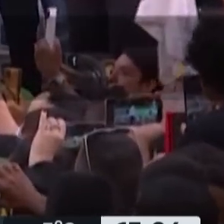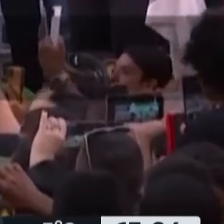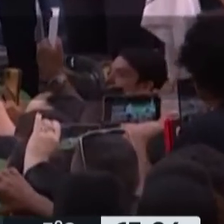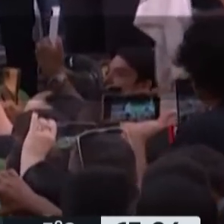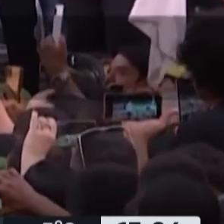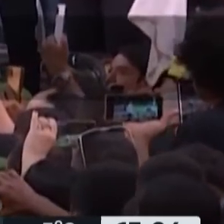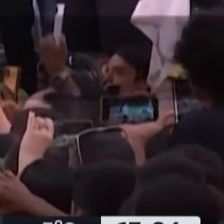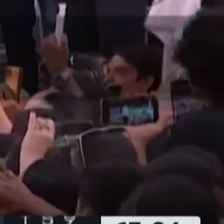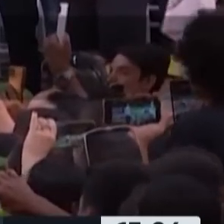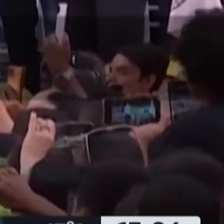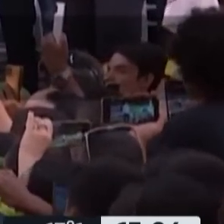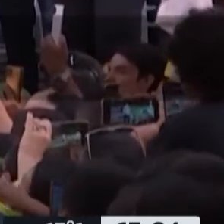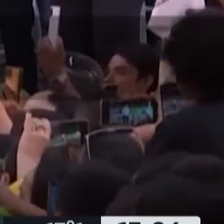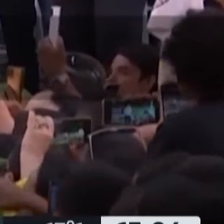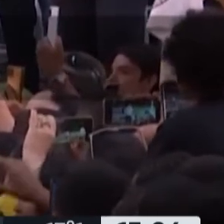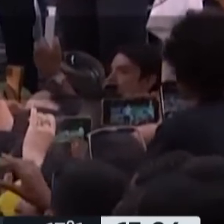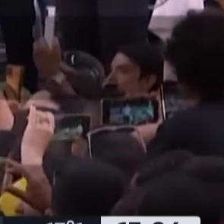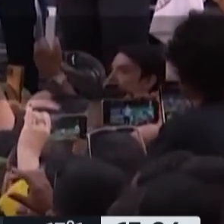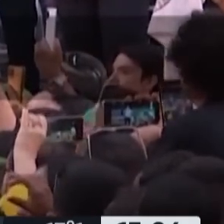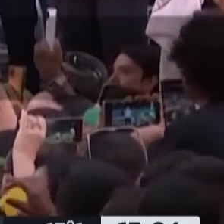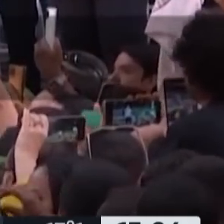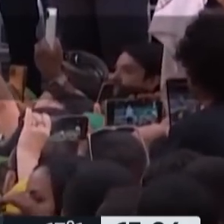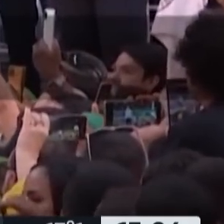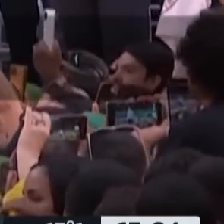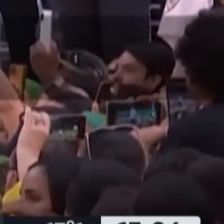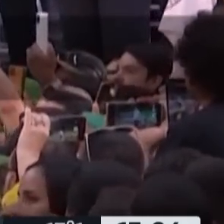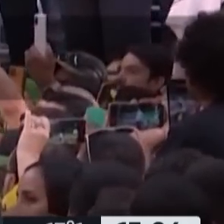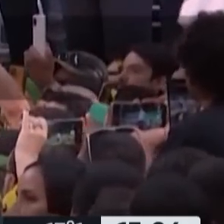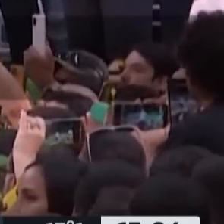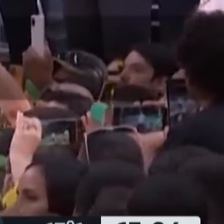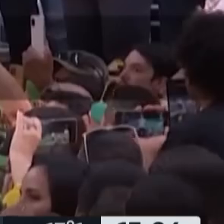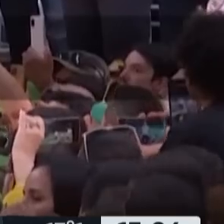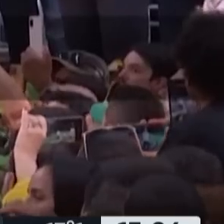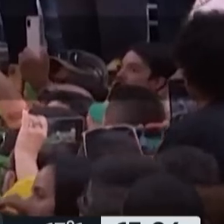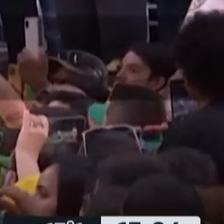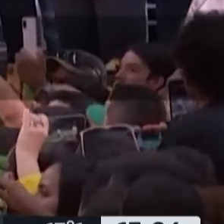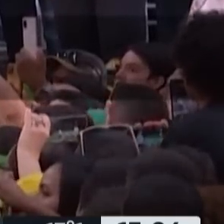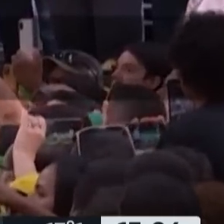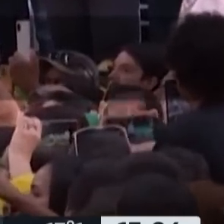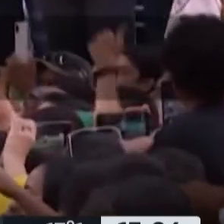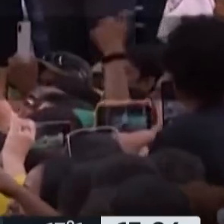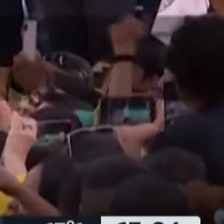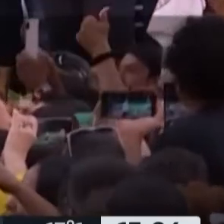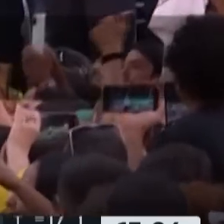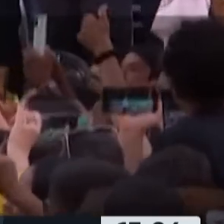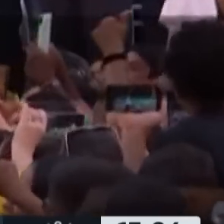trazer o jovem de esquerda para o nosso lado, mostrar a verdade para ele,